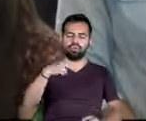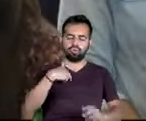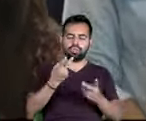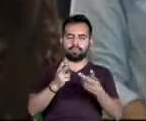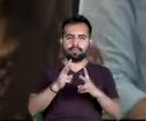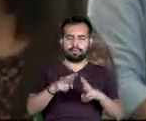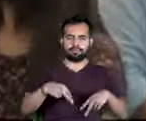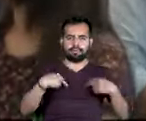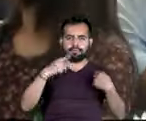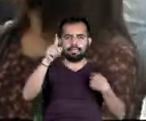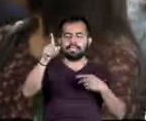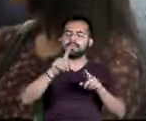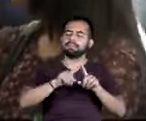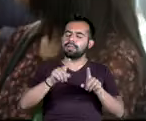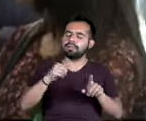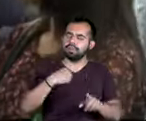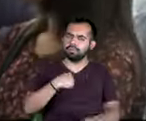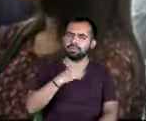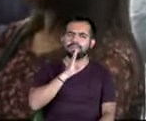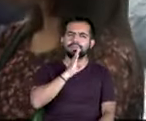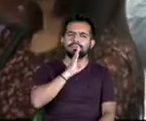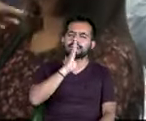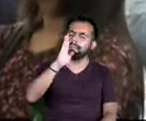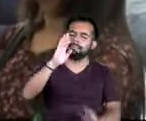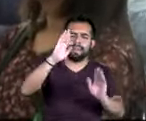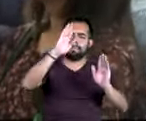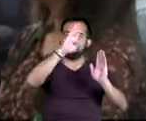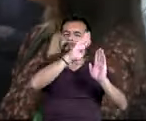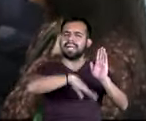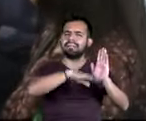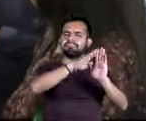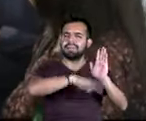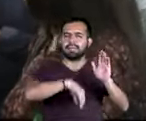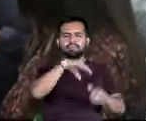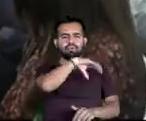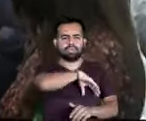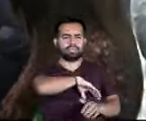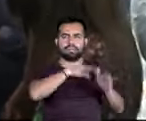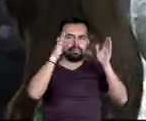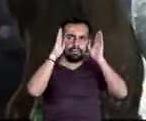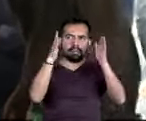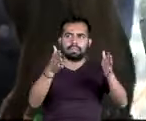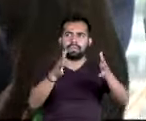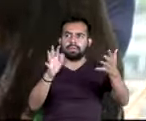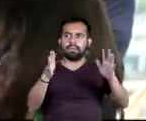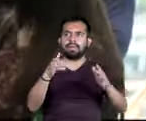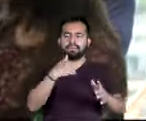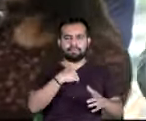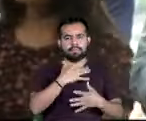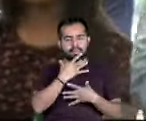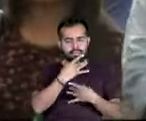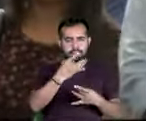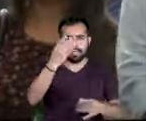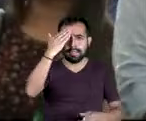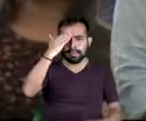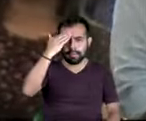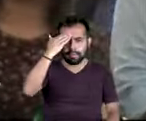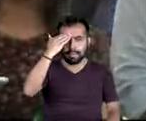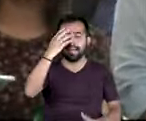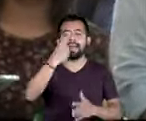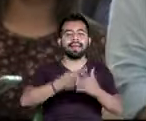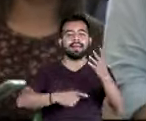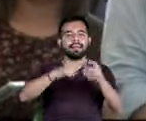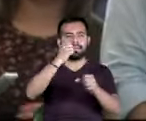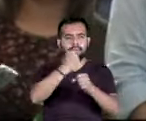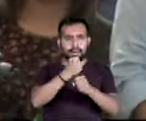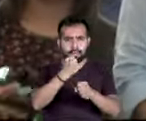siempre nos hemos visto de menos por parte de las municipalidades. Lo que sí me gustaría saber es qué tipo de trabajo,